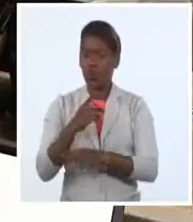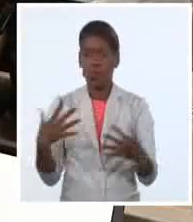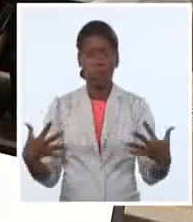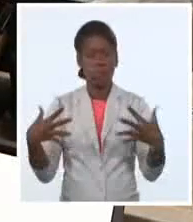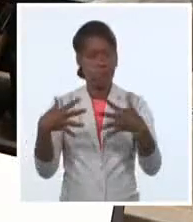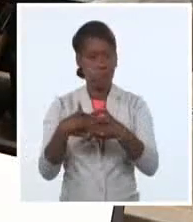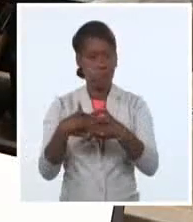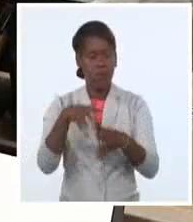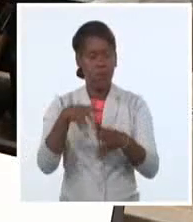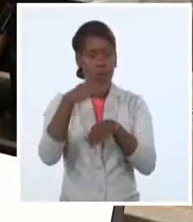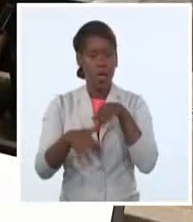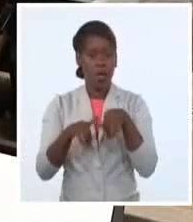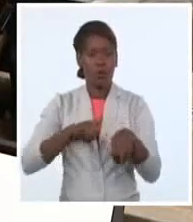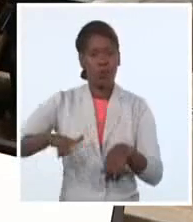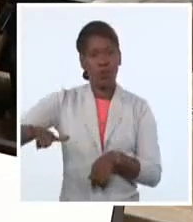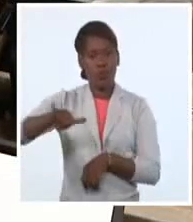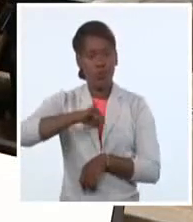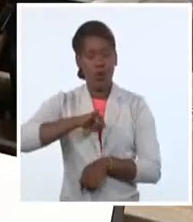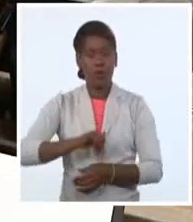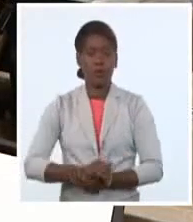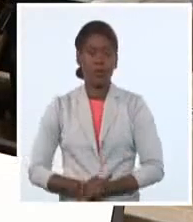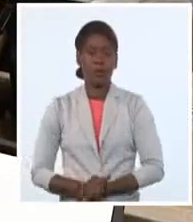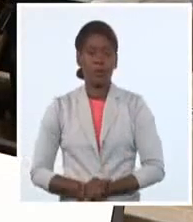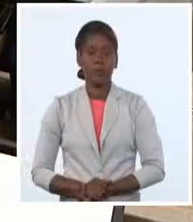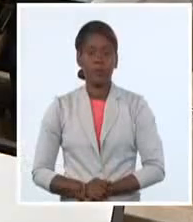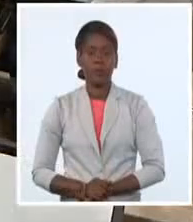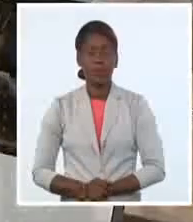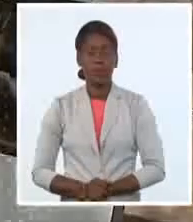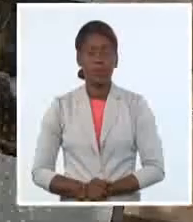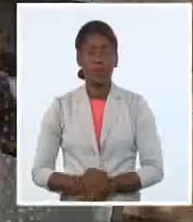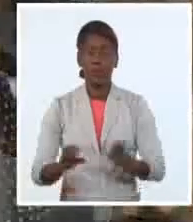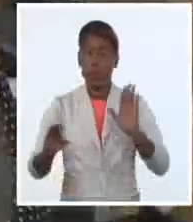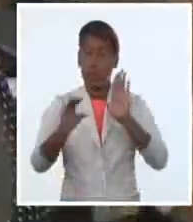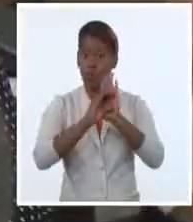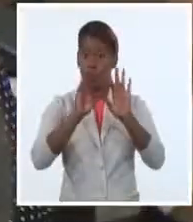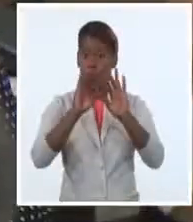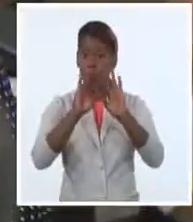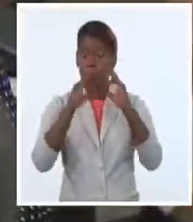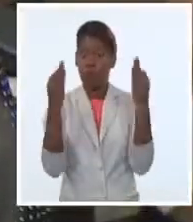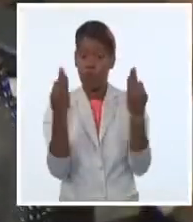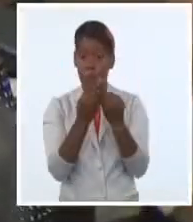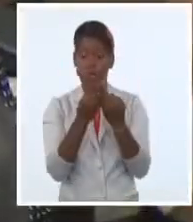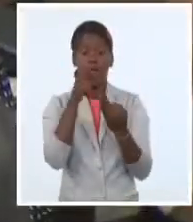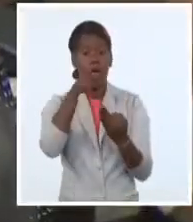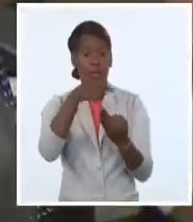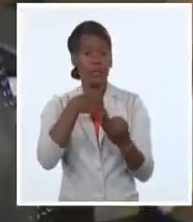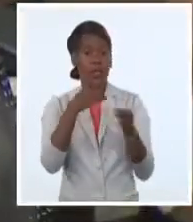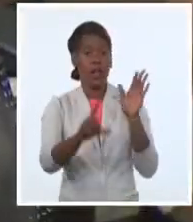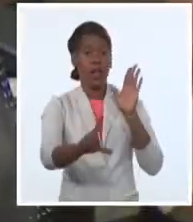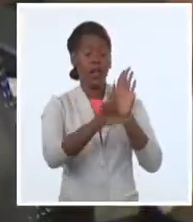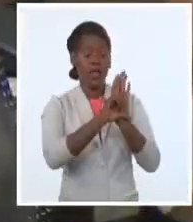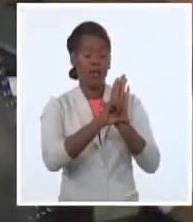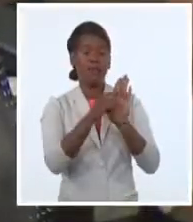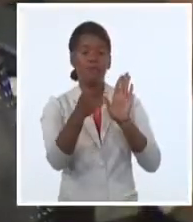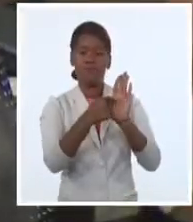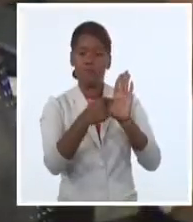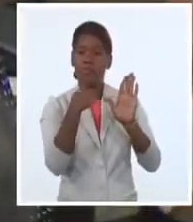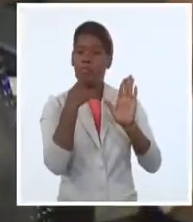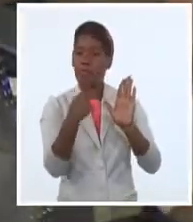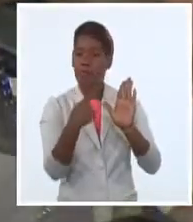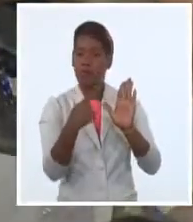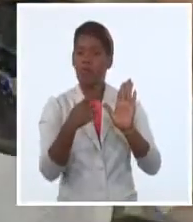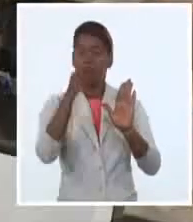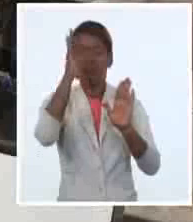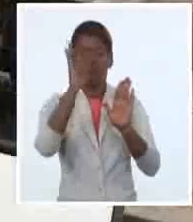como resultado de esa voluntad el anteproyecto del Código de las Familias, sólido, robusto, que se fundamente en la